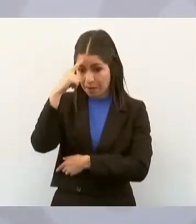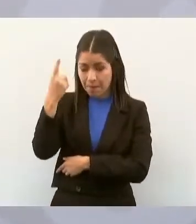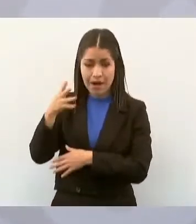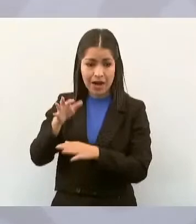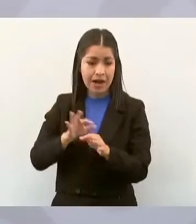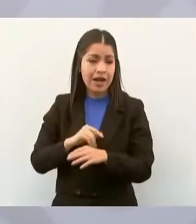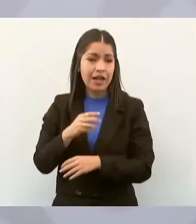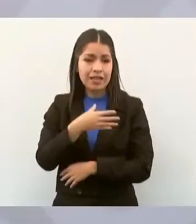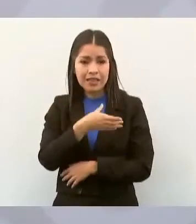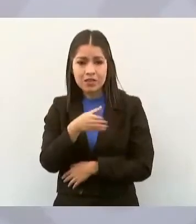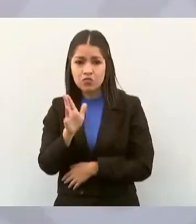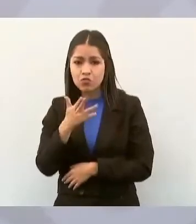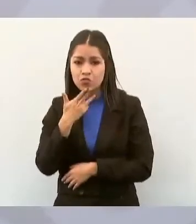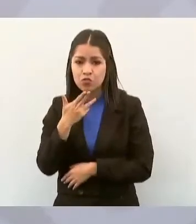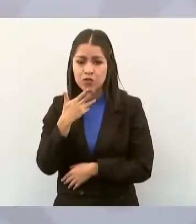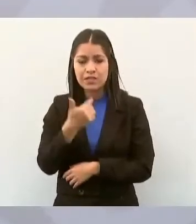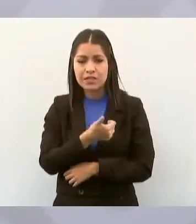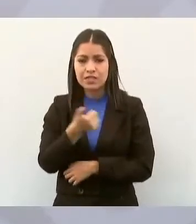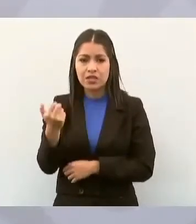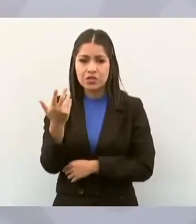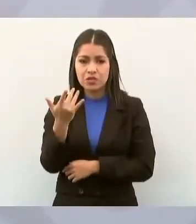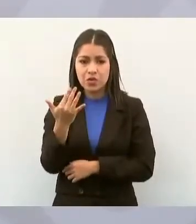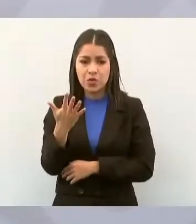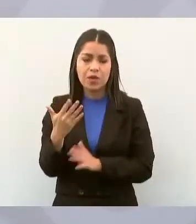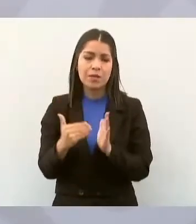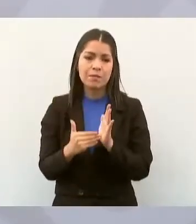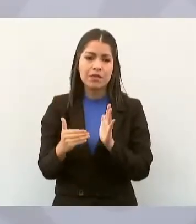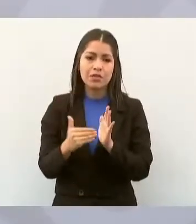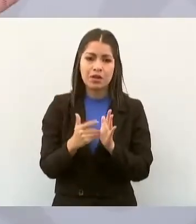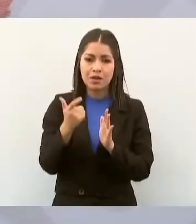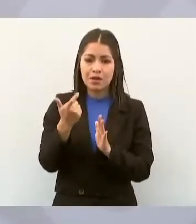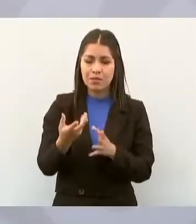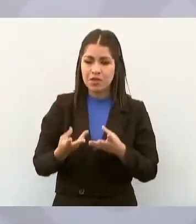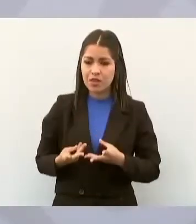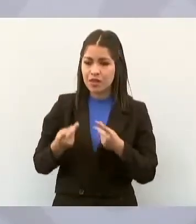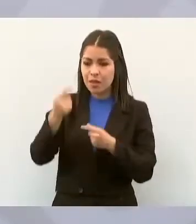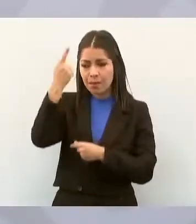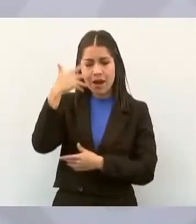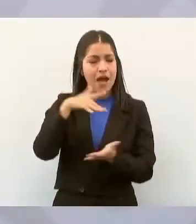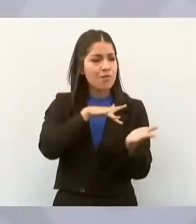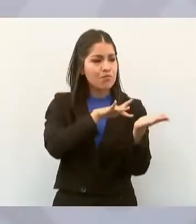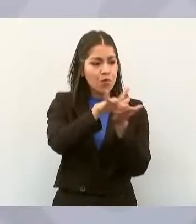más de 650 millones de pesos.